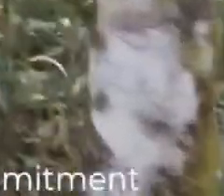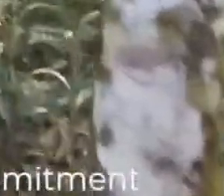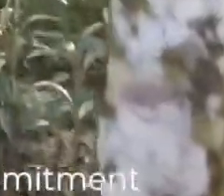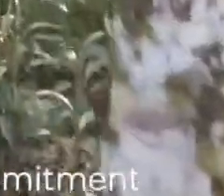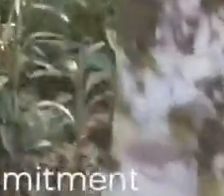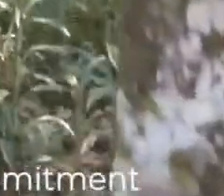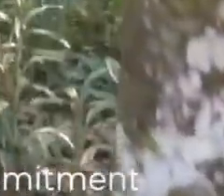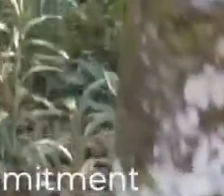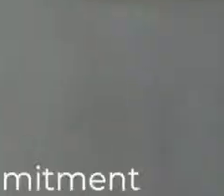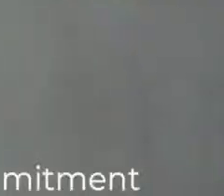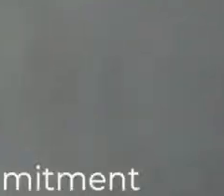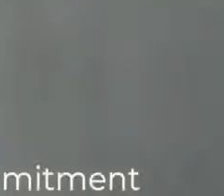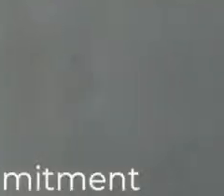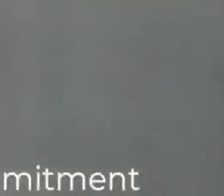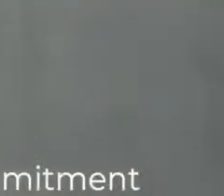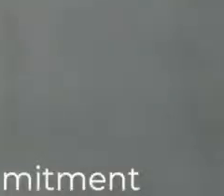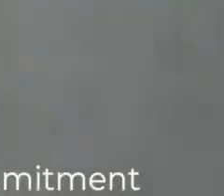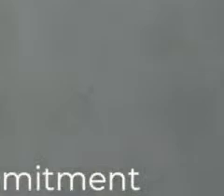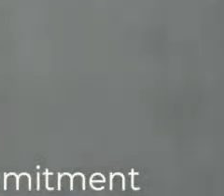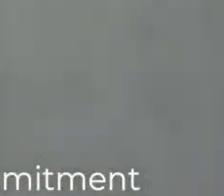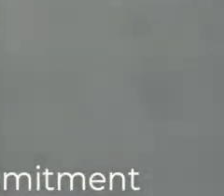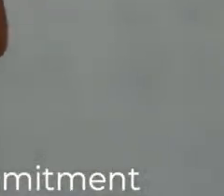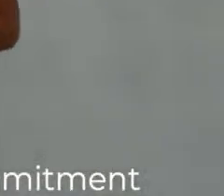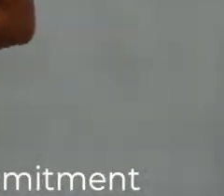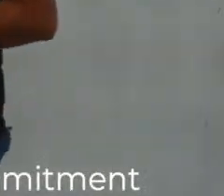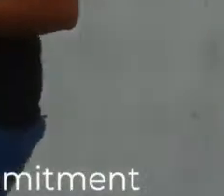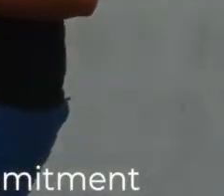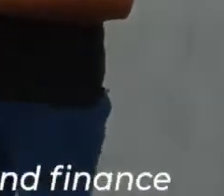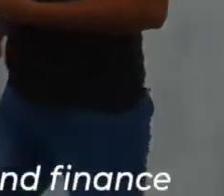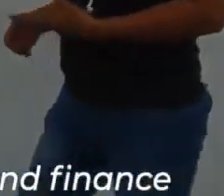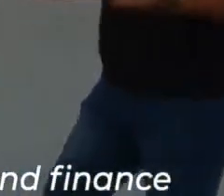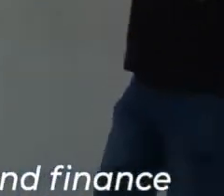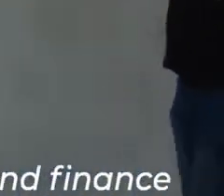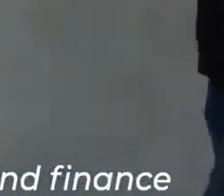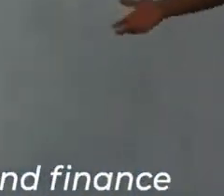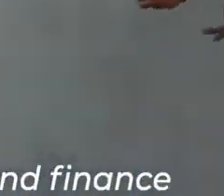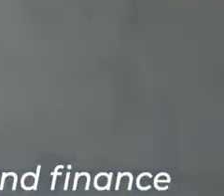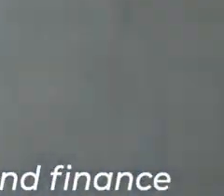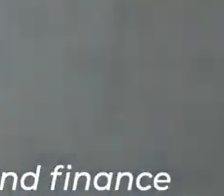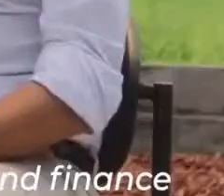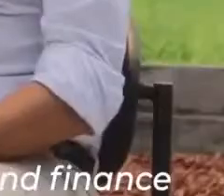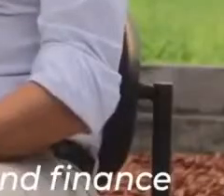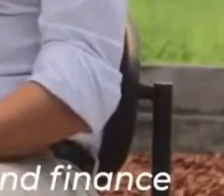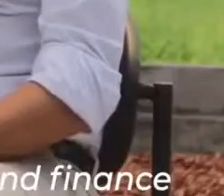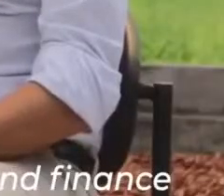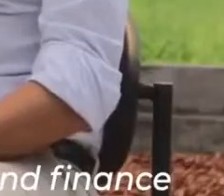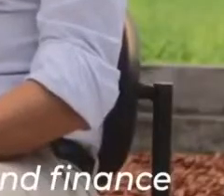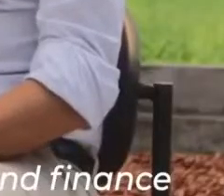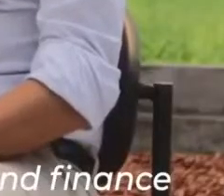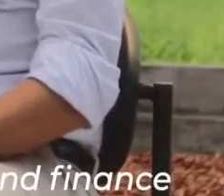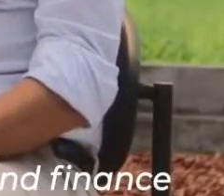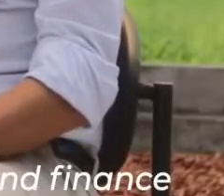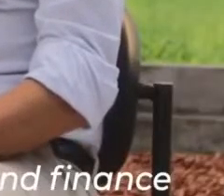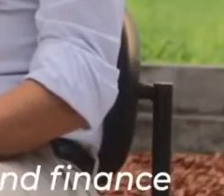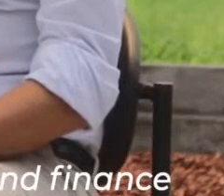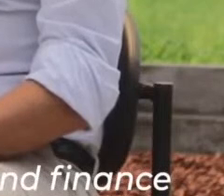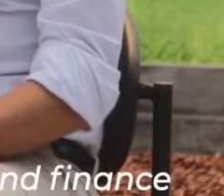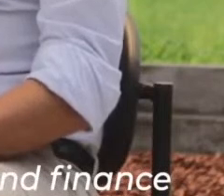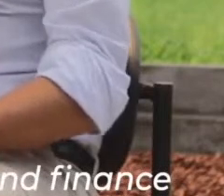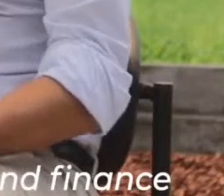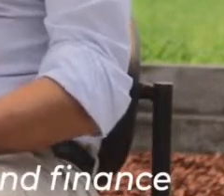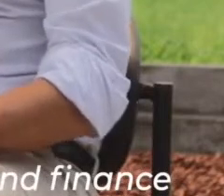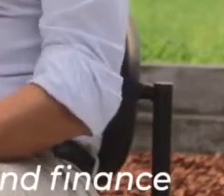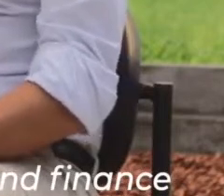cooperación internacional y el compromiso del gobierno nacional y local. Se ha creado este fondo fiduciario que lo que busca